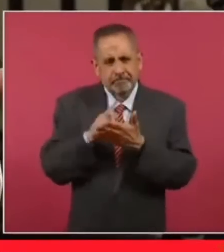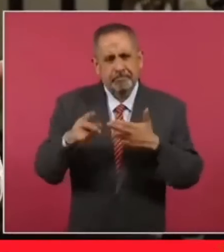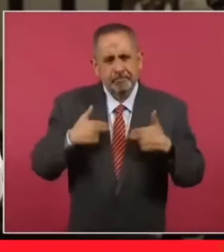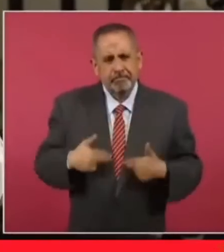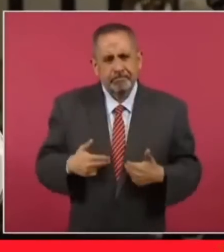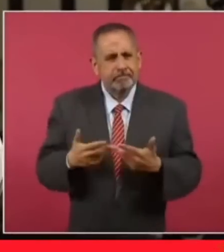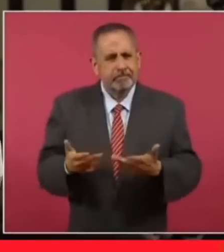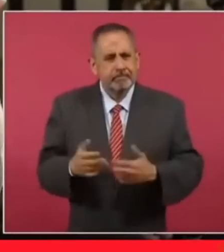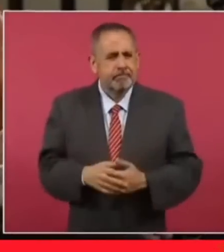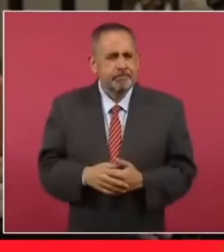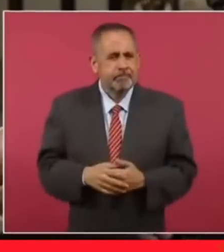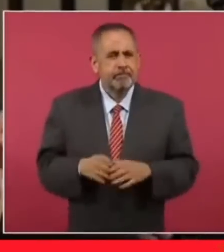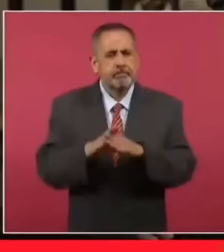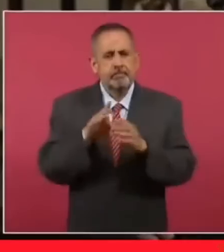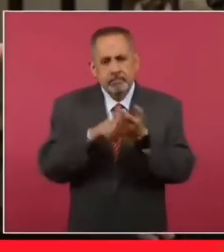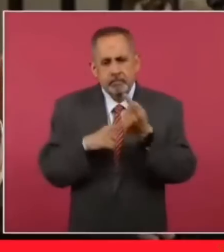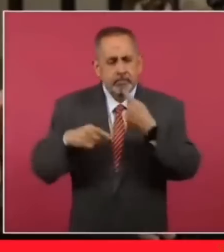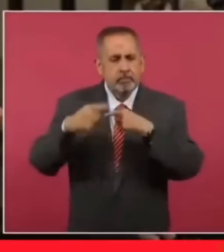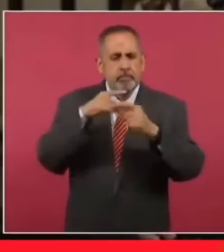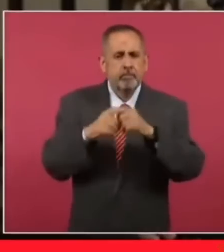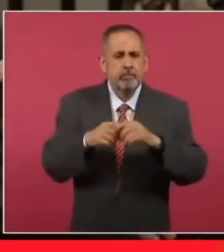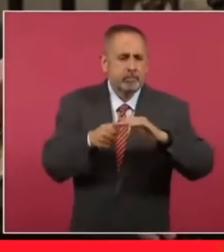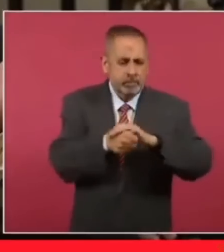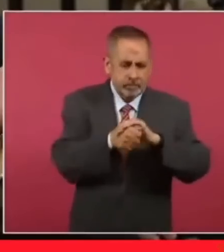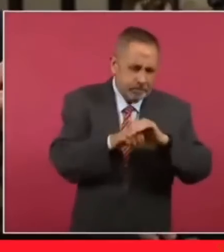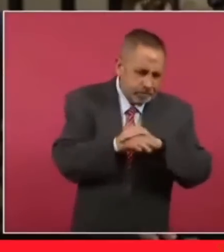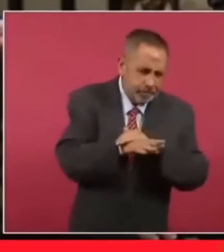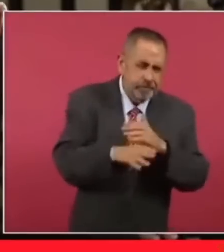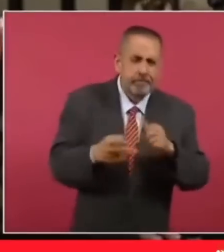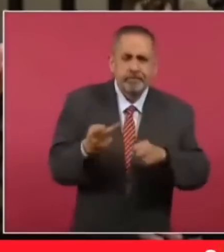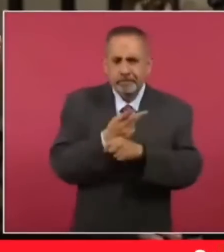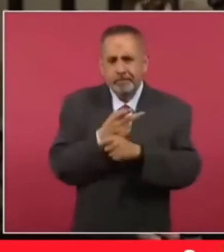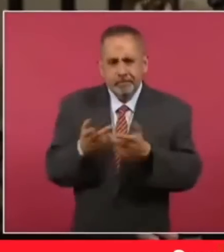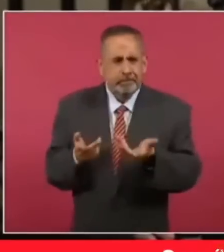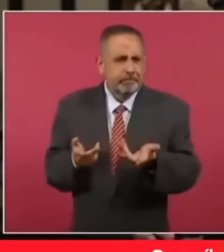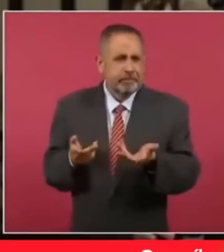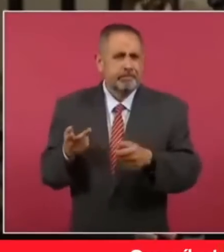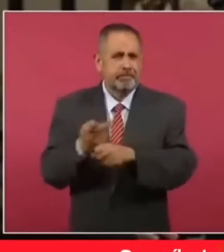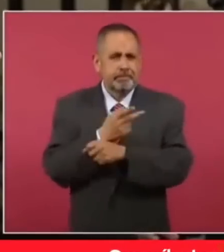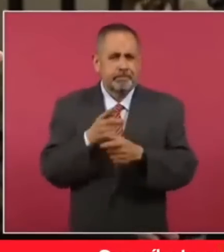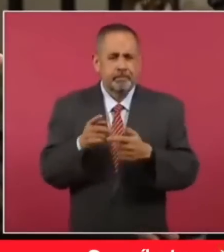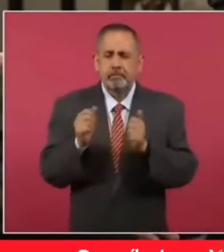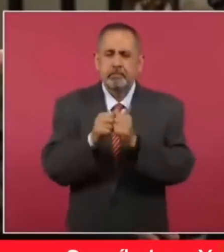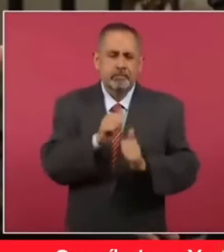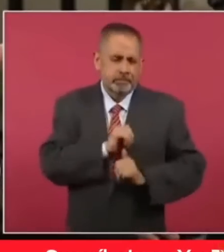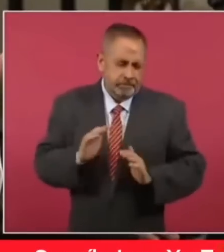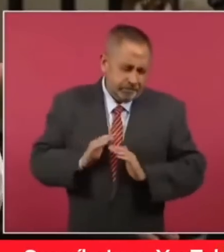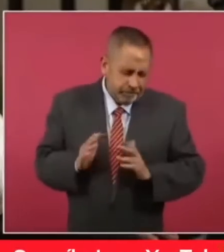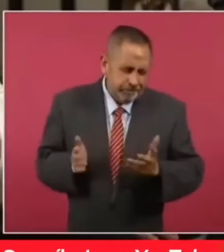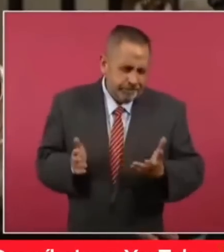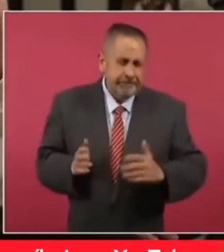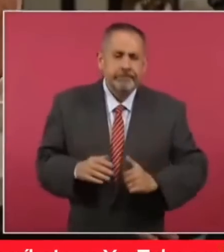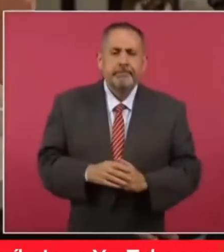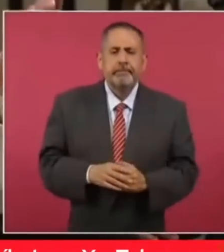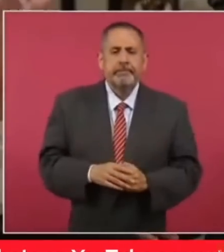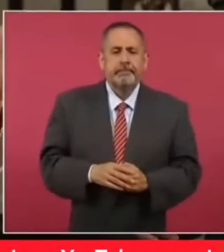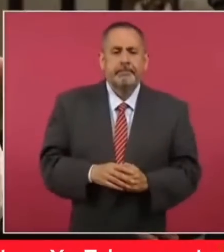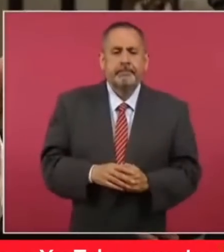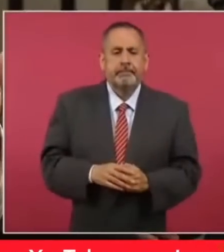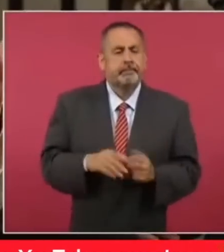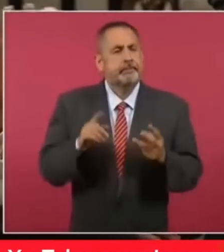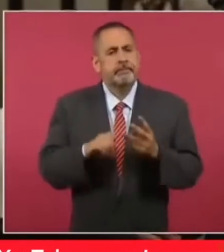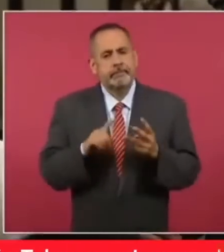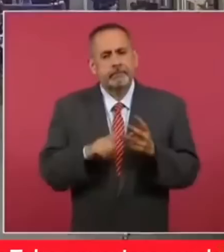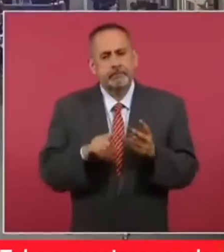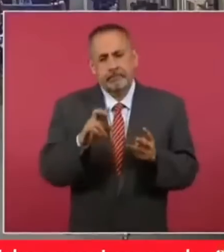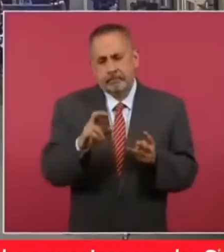humanos. Está en los asuntos de Ayotzinapa, el asunto de Ayotzinapa con el ejército, está el asunto